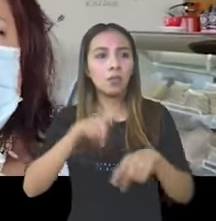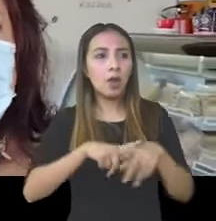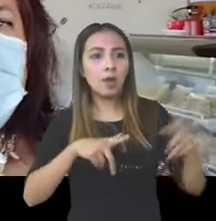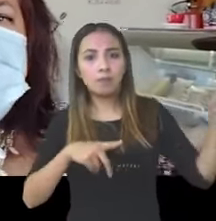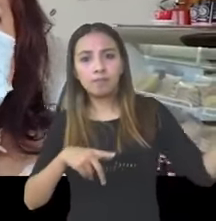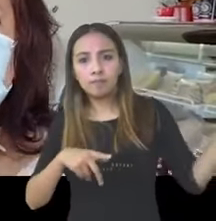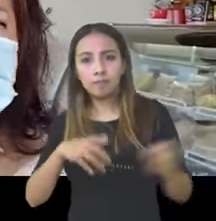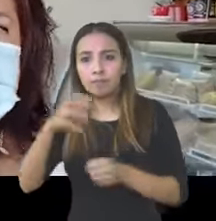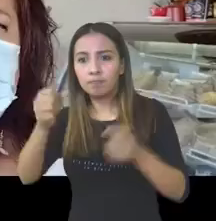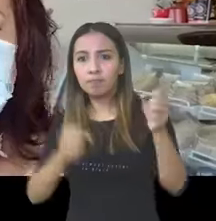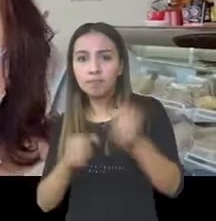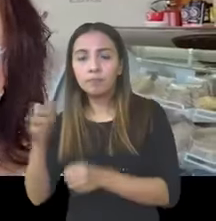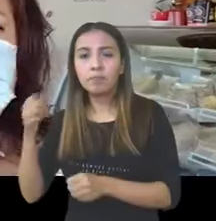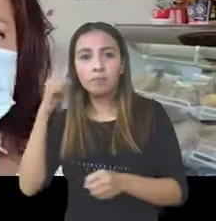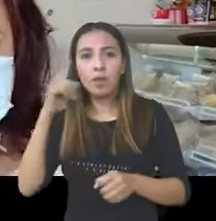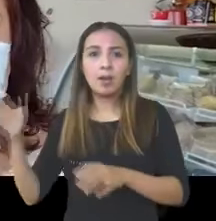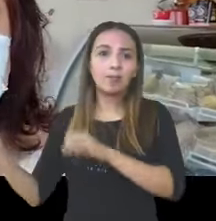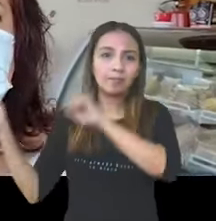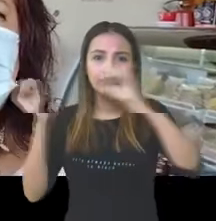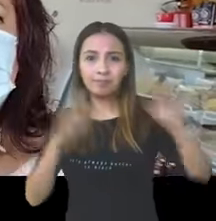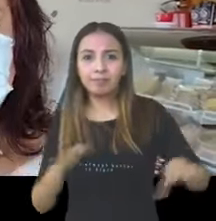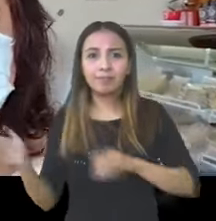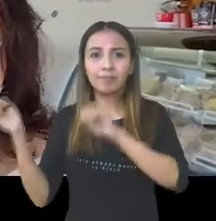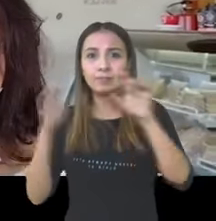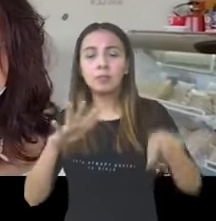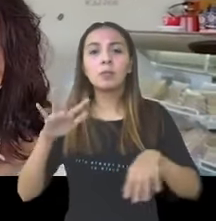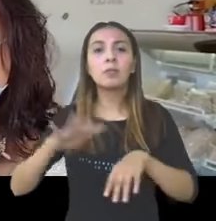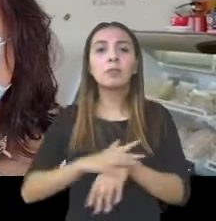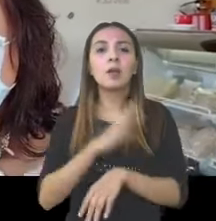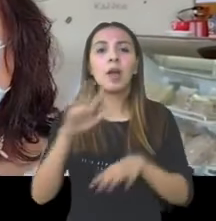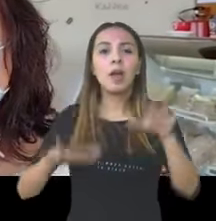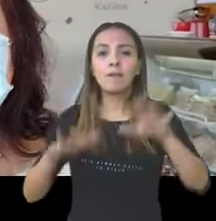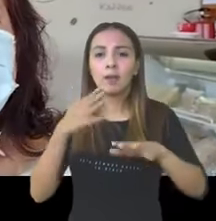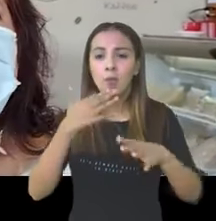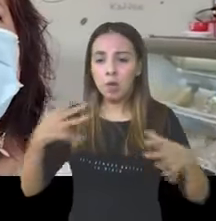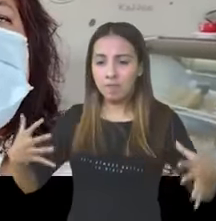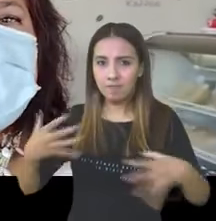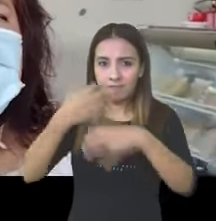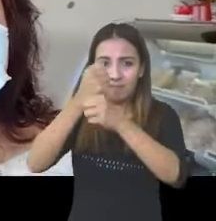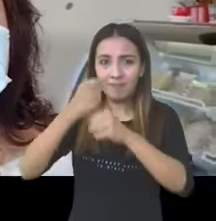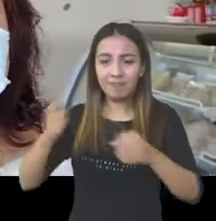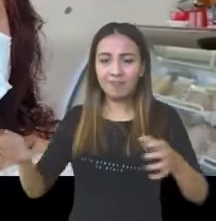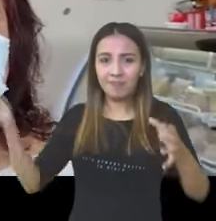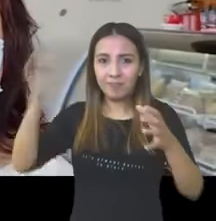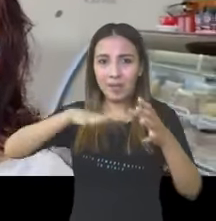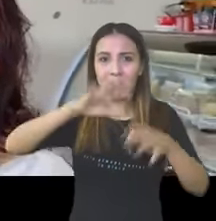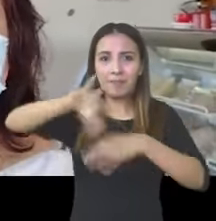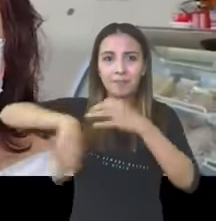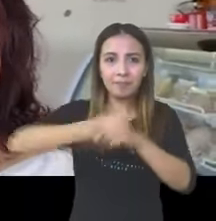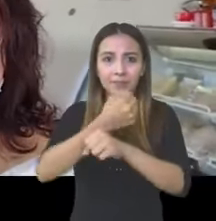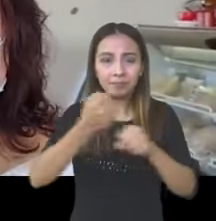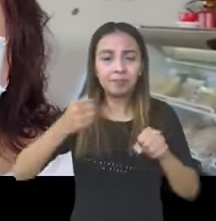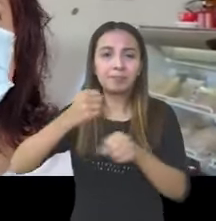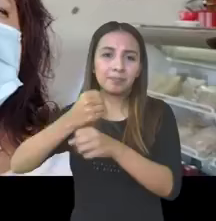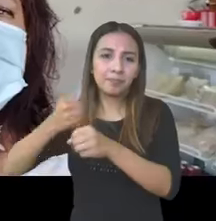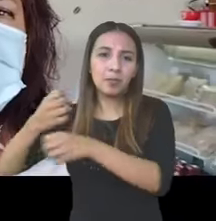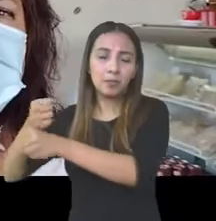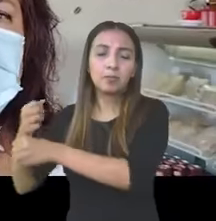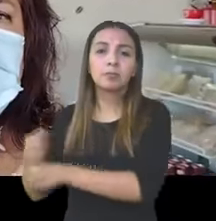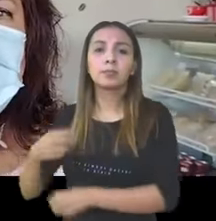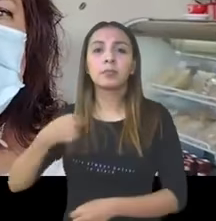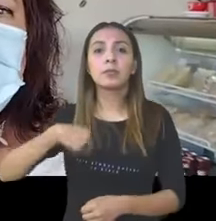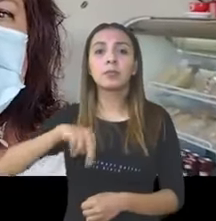lo tienen todavía piscado, en otras ocasiones está a granel. A nosotros el procedimiento que manejamos es, la